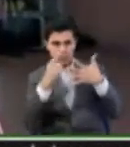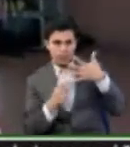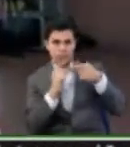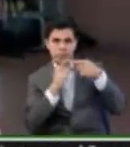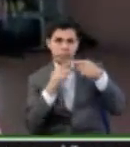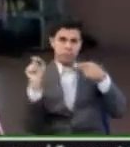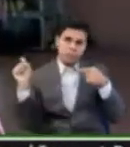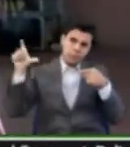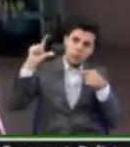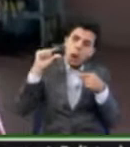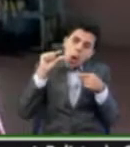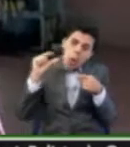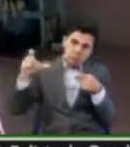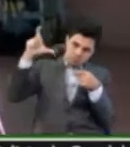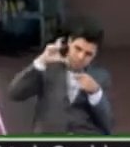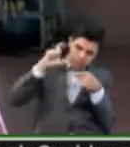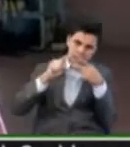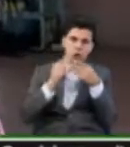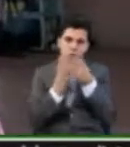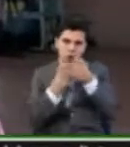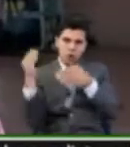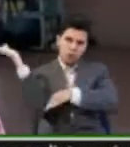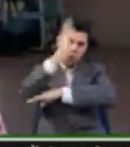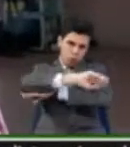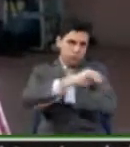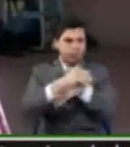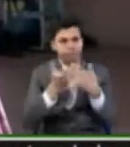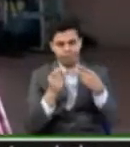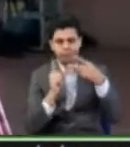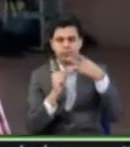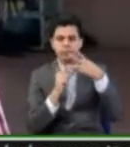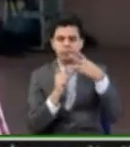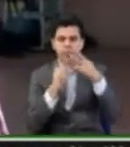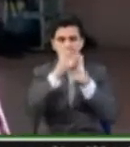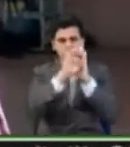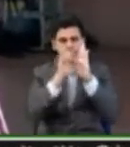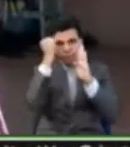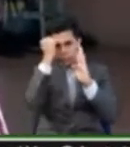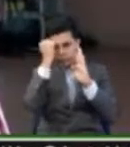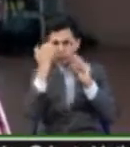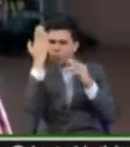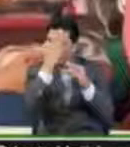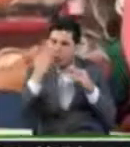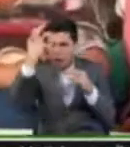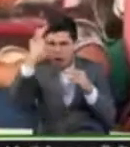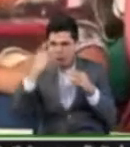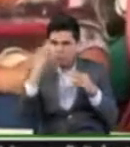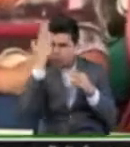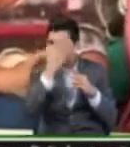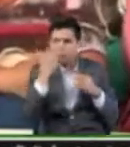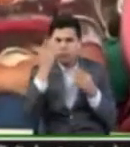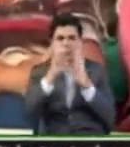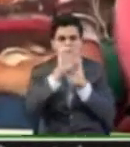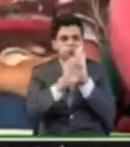que es lo referente a educación pública. Tiene lo del estatuto docente o lo de la evaluación, que tenemos dos estatutos